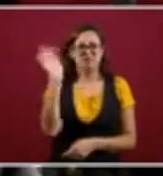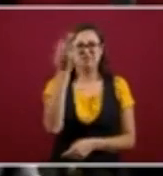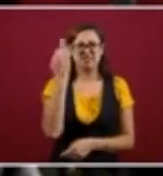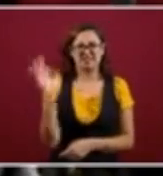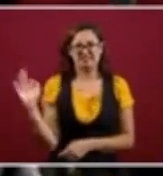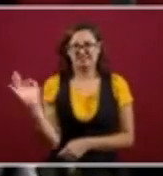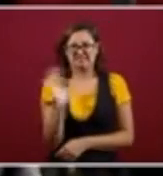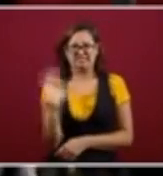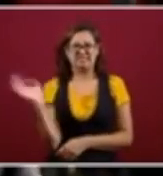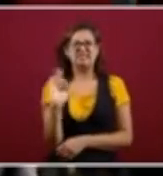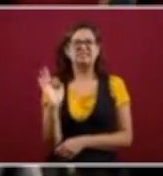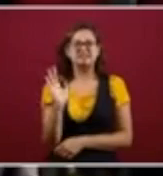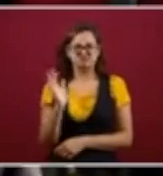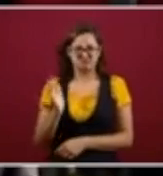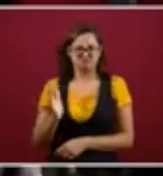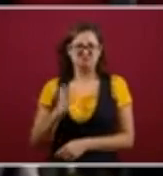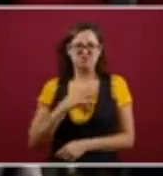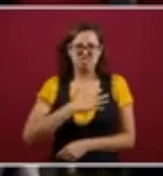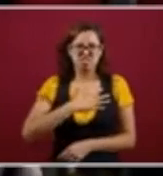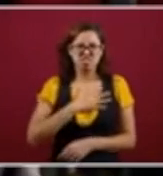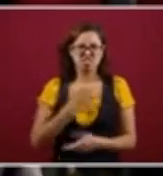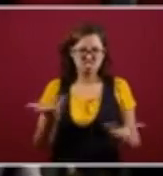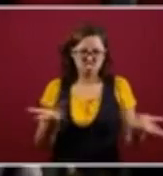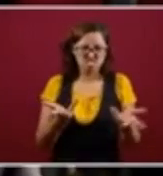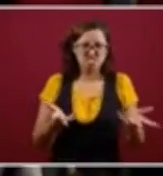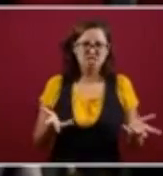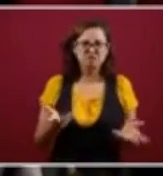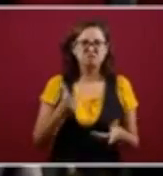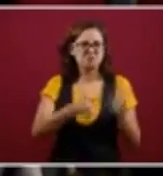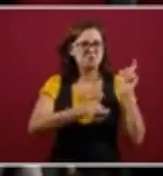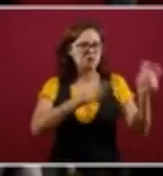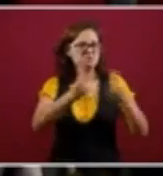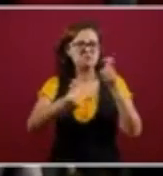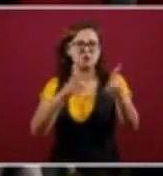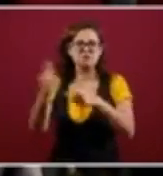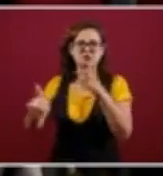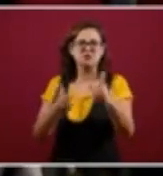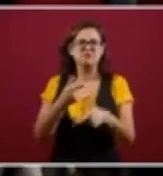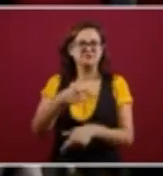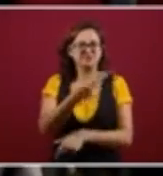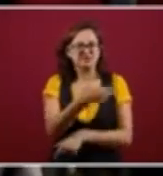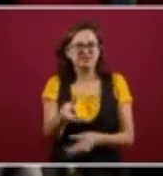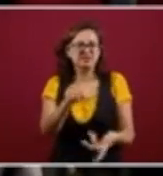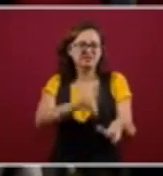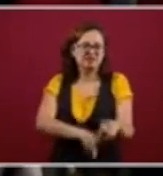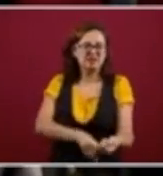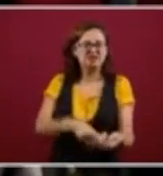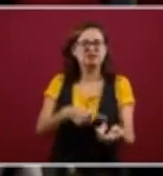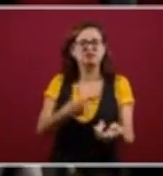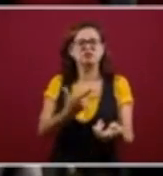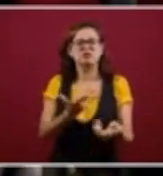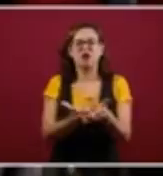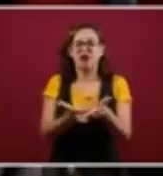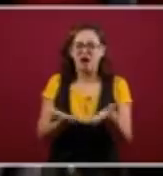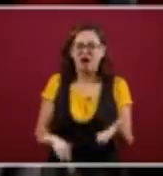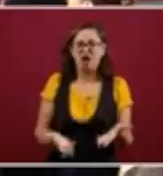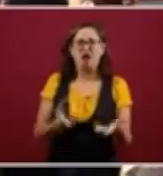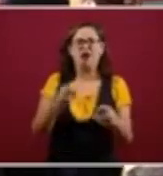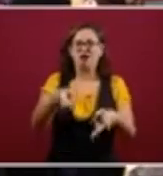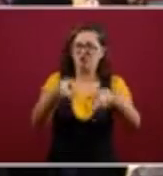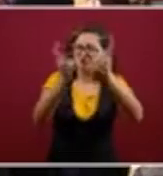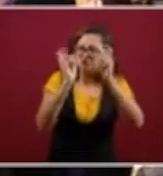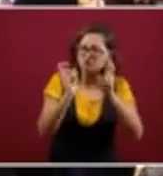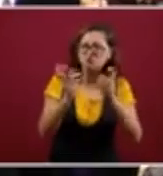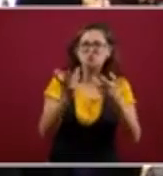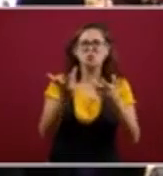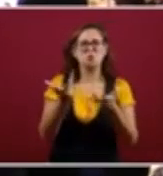de distraimiento para que se suscitara la balacera al interior del restaurante? Ahora viene este